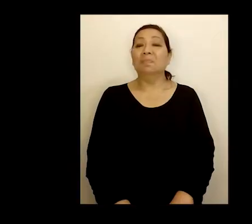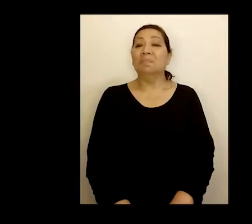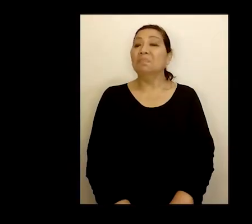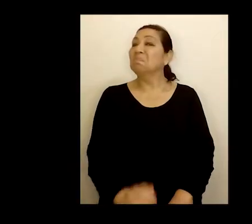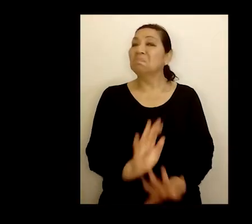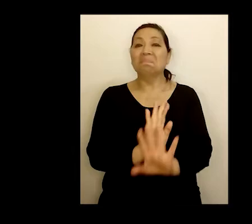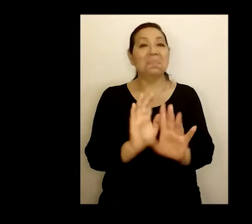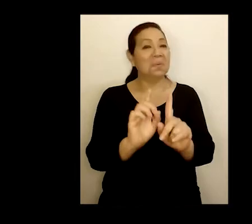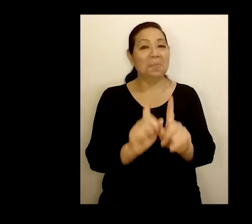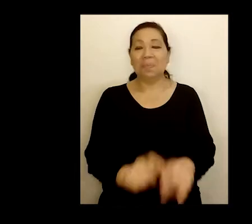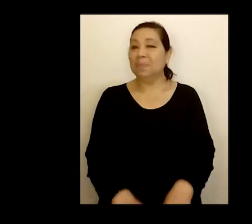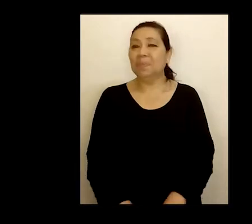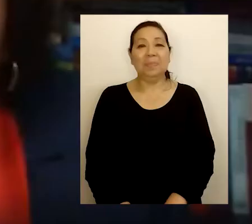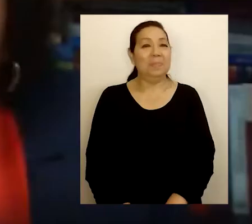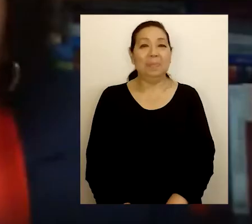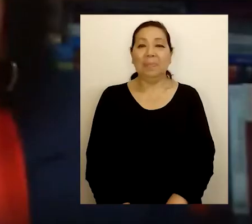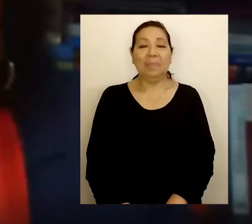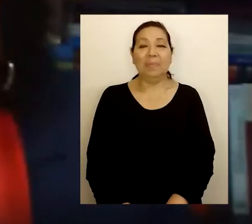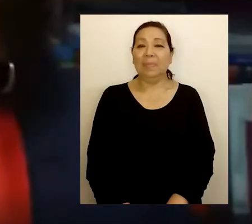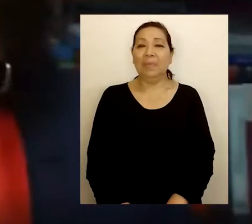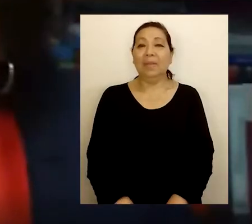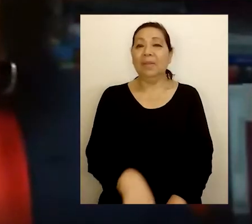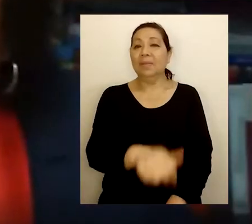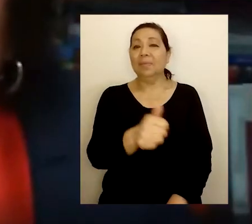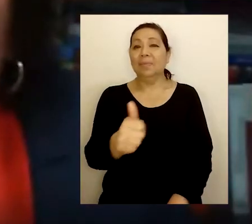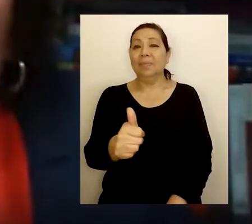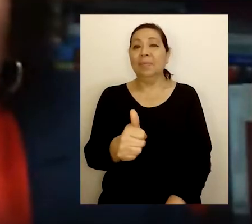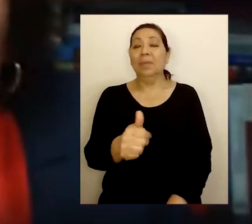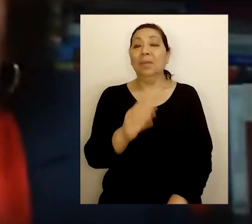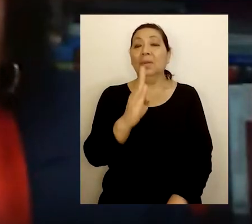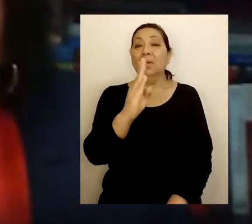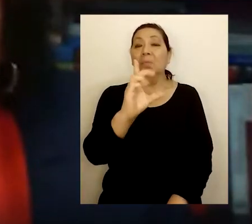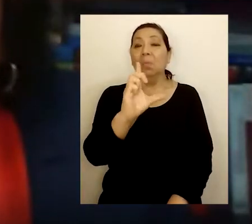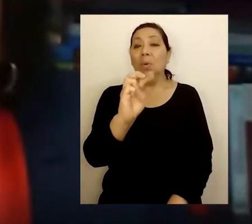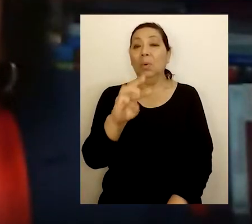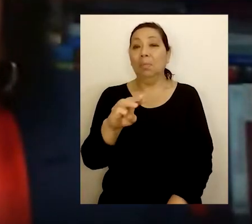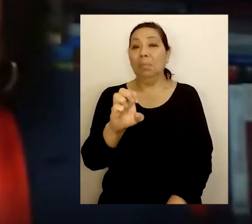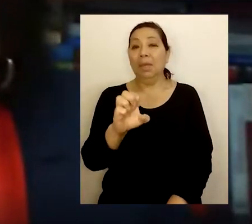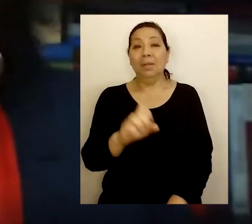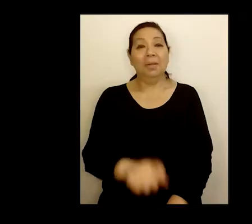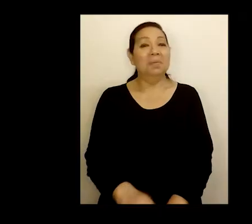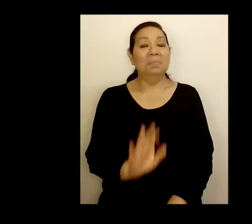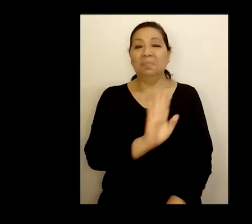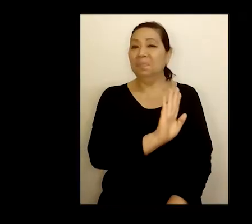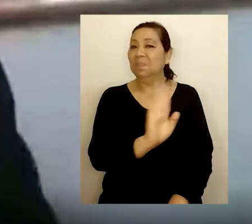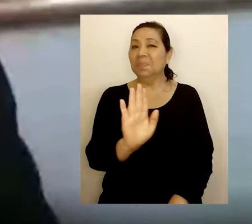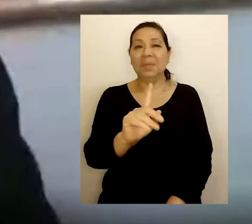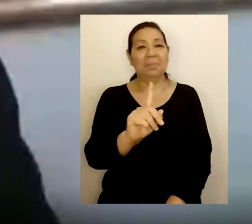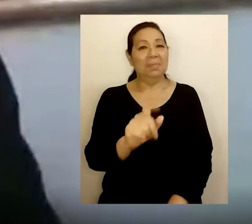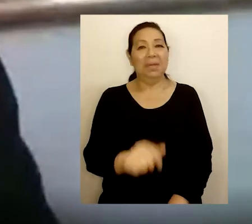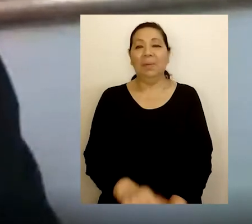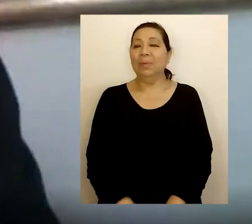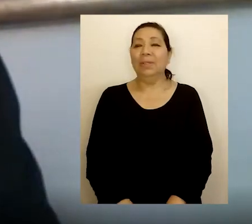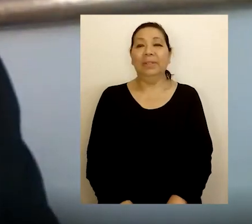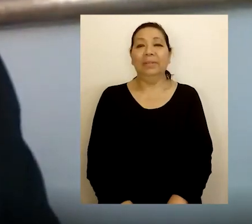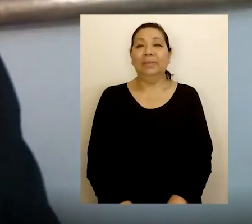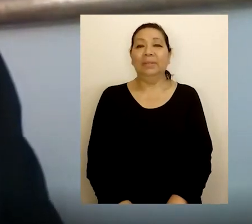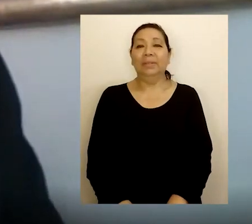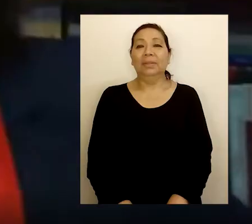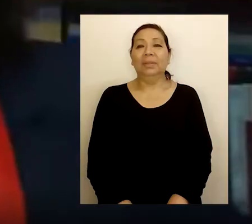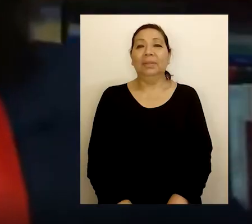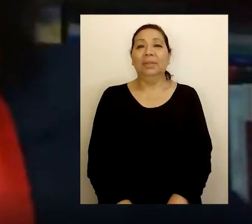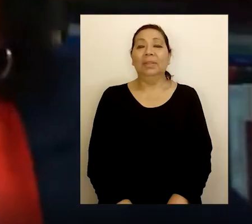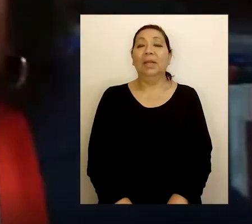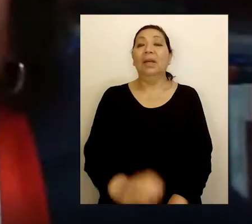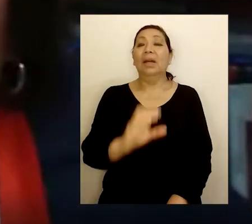No tengo preguntas, presidenta. Magistrado Ernesto Blume. No hay preguntas de mi parte, presidenta.